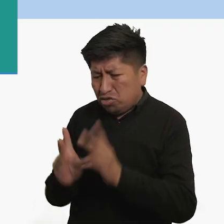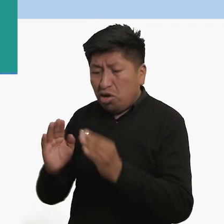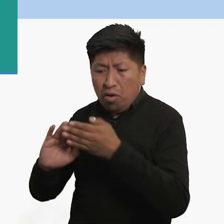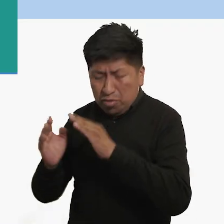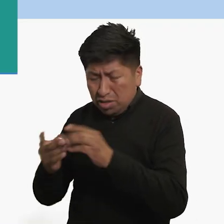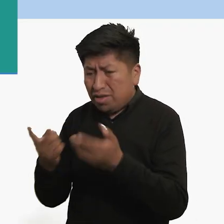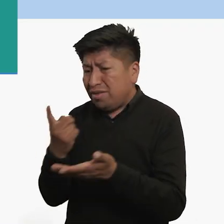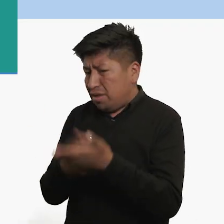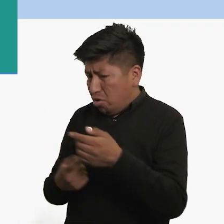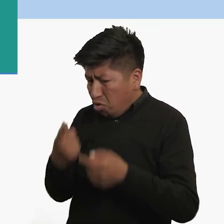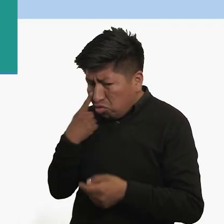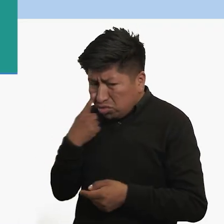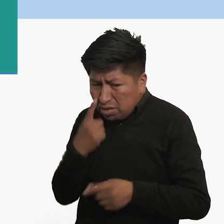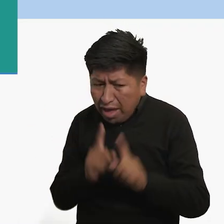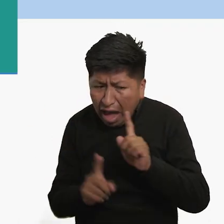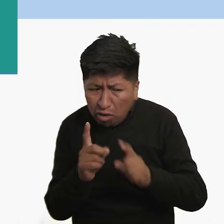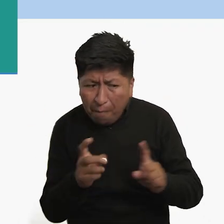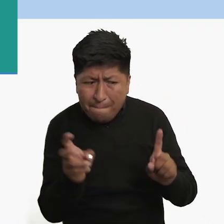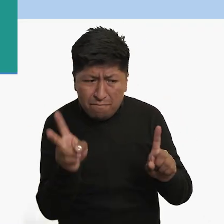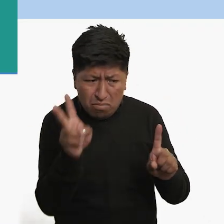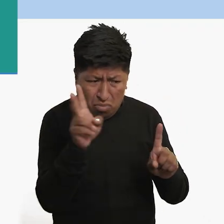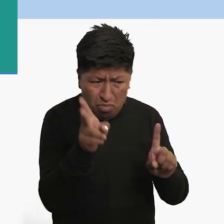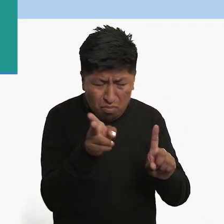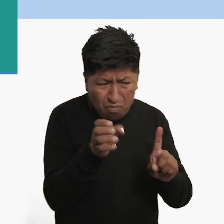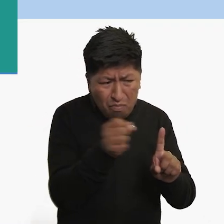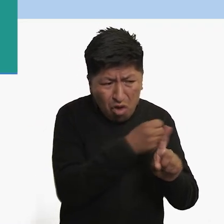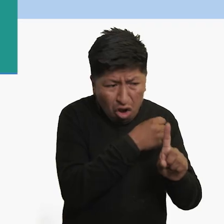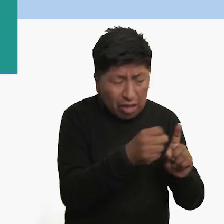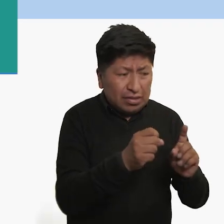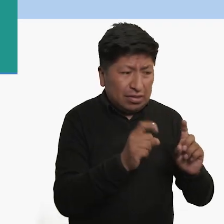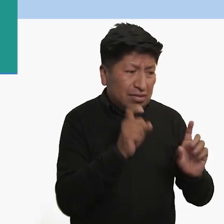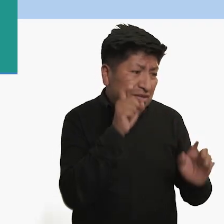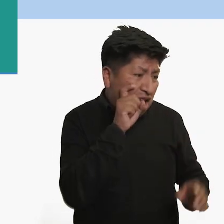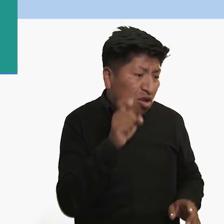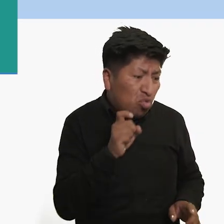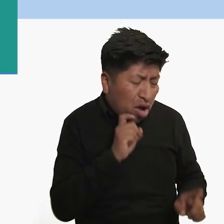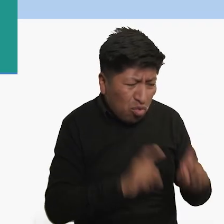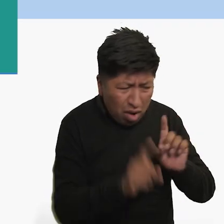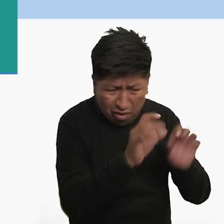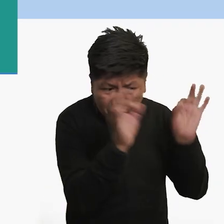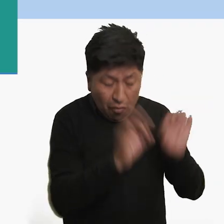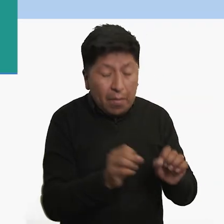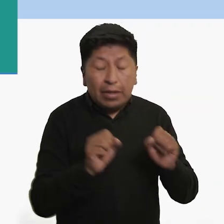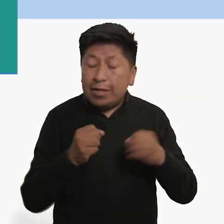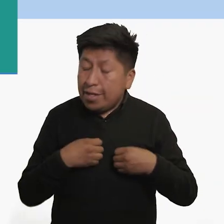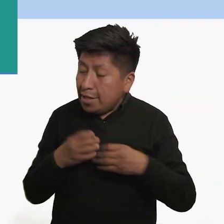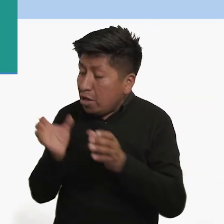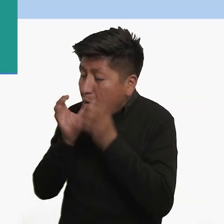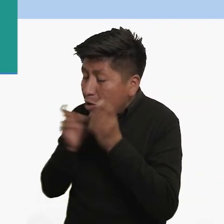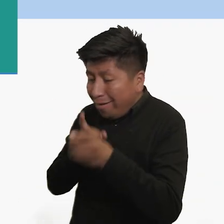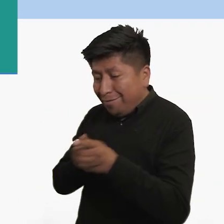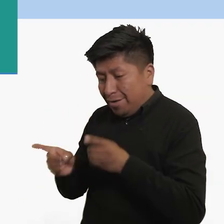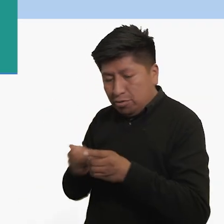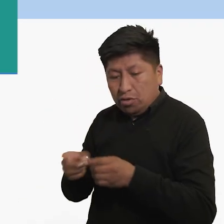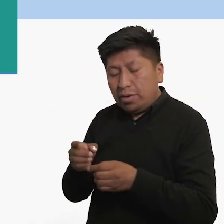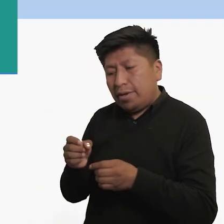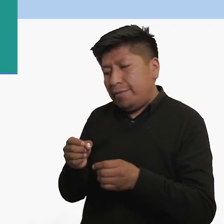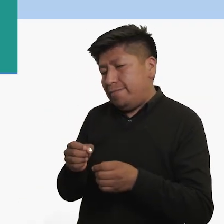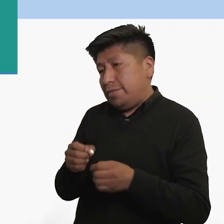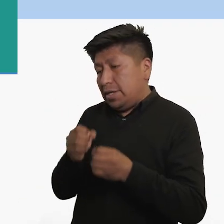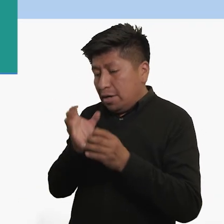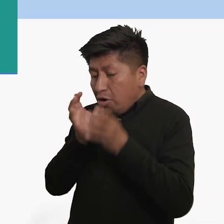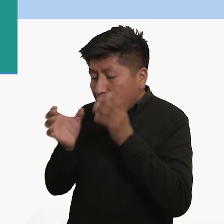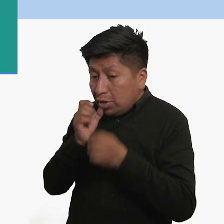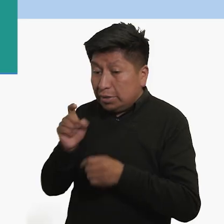comunidad educativa que conozca o sospeche de un hecho de violencia sexual en cualquiera de sus formas debe comunicar a la directora o director de la unidad